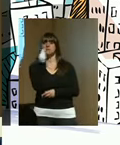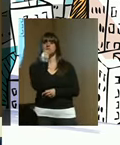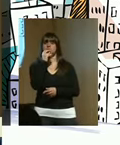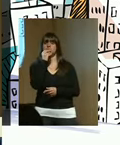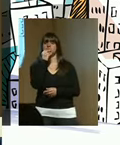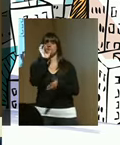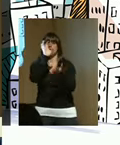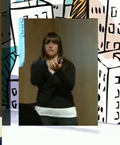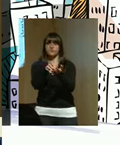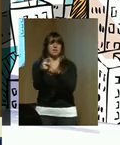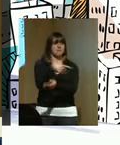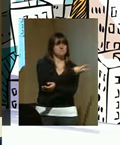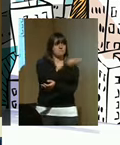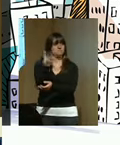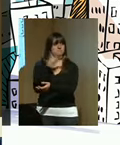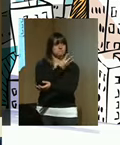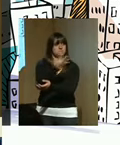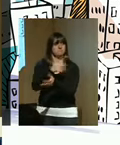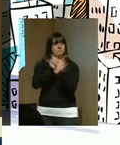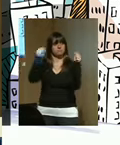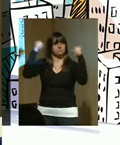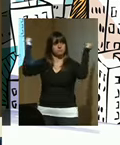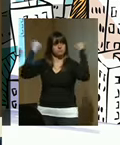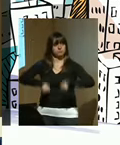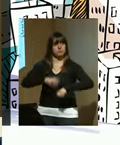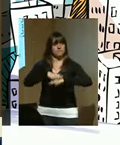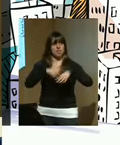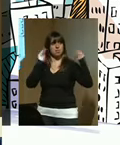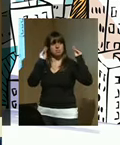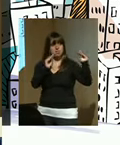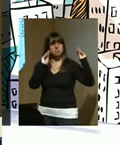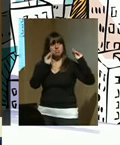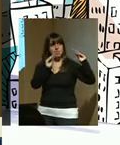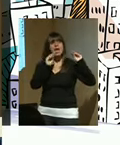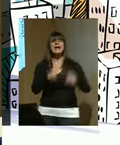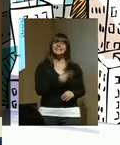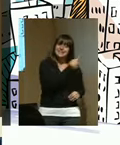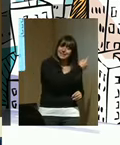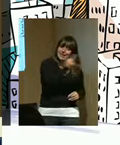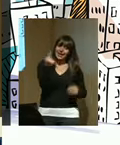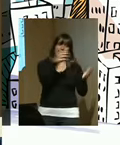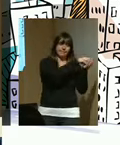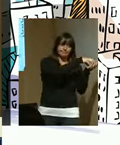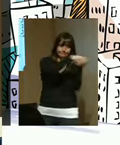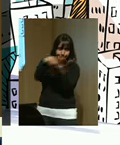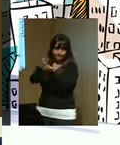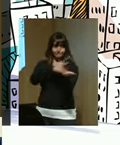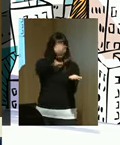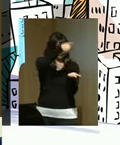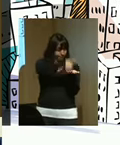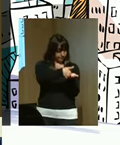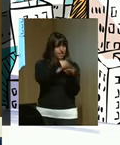a disposición de todos para dar estos cursos, y cada hotel y cada lugar que nos pide,